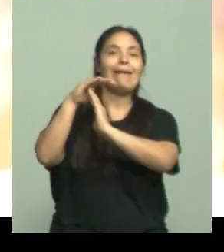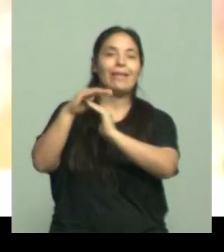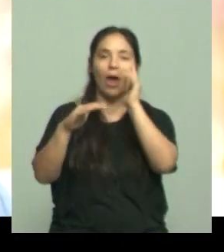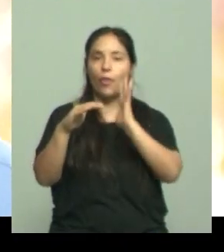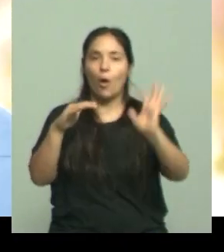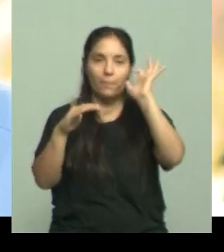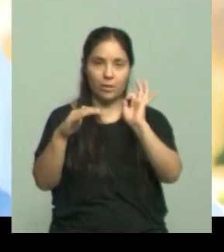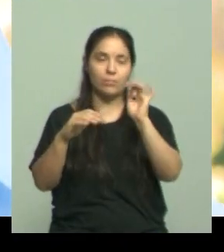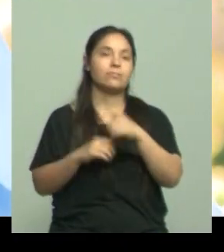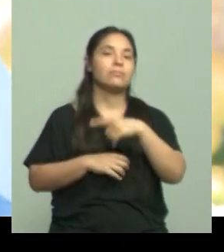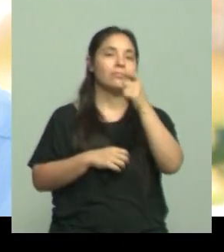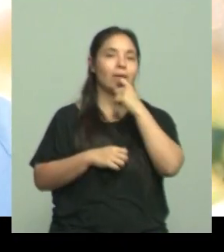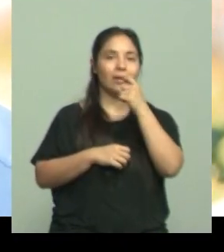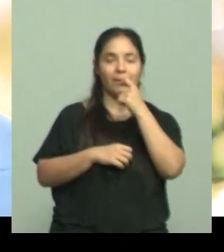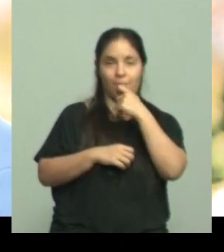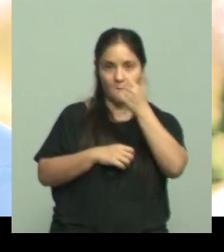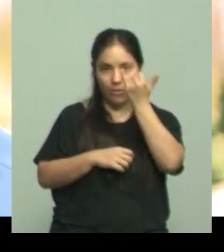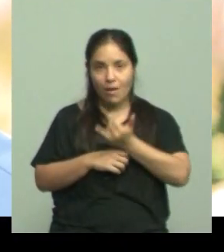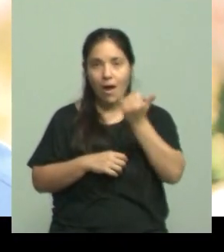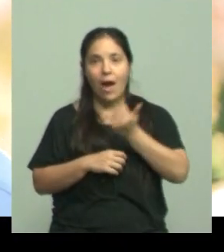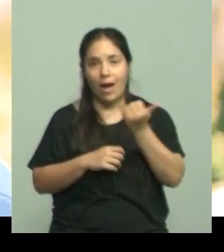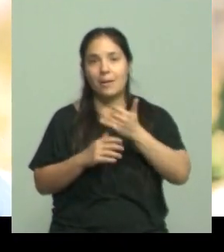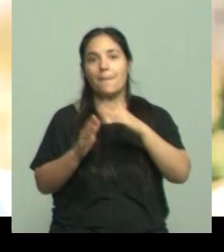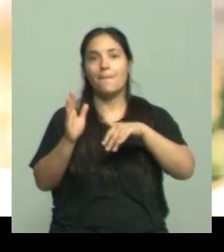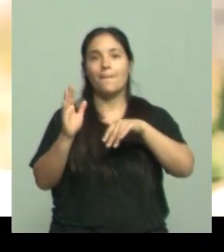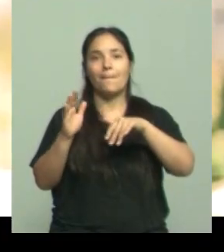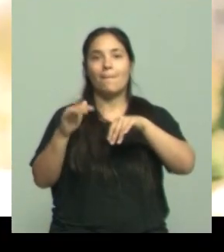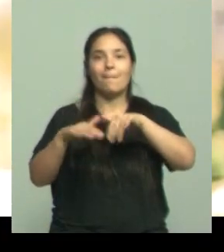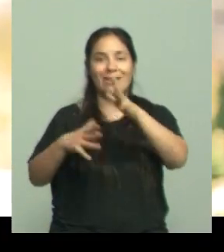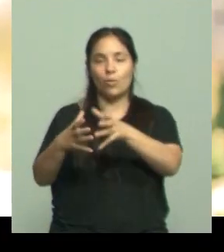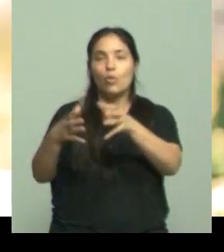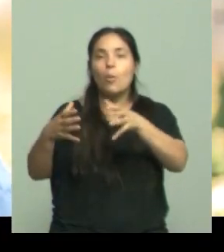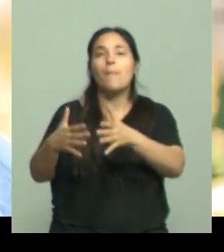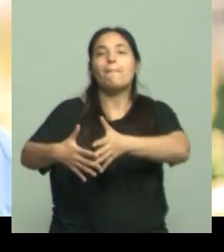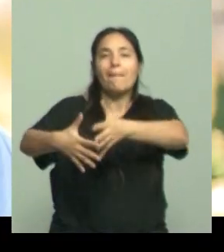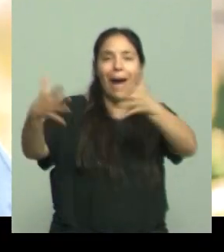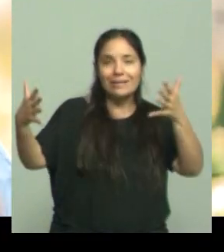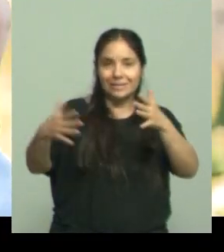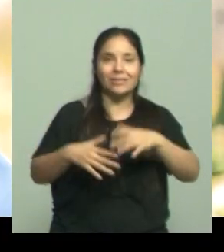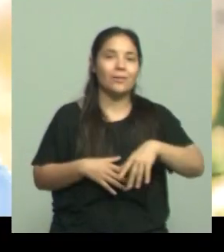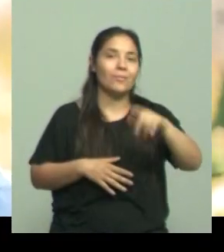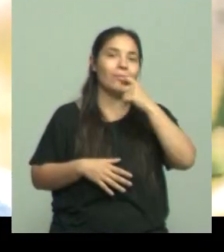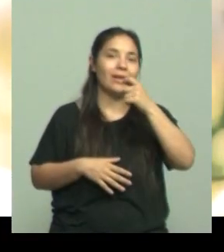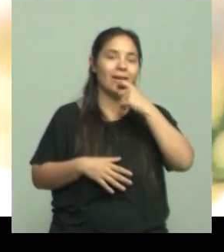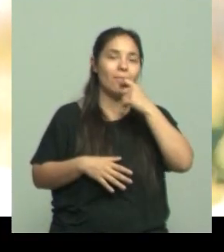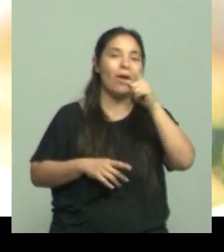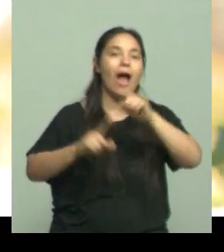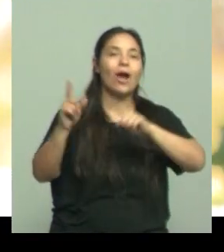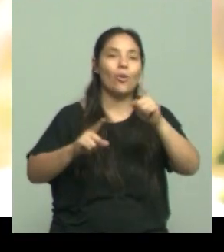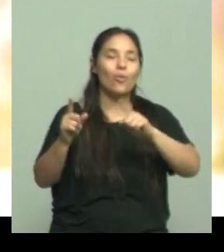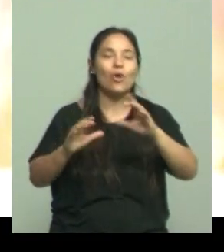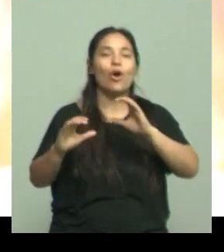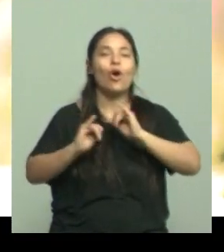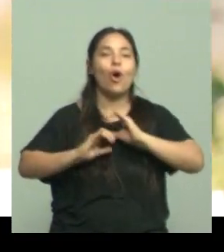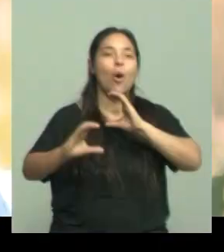de multimedios que siguen influyendo sobre las grandes referencias, por eso a nadie le gusta salir una etapa negativa en un medio